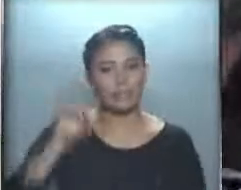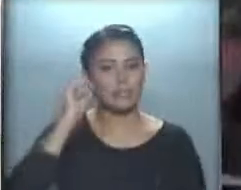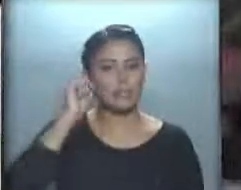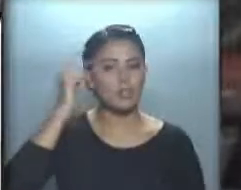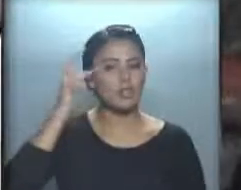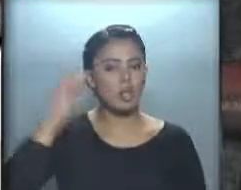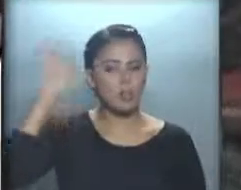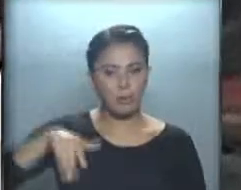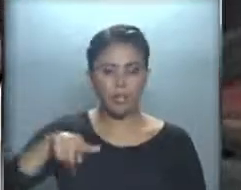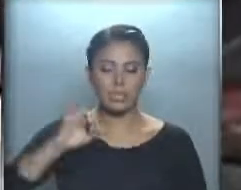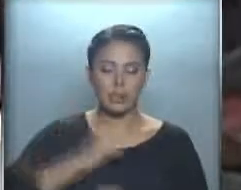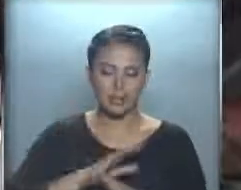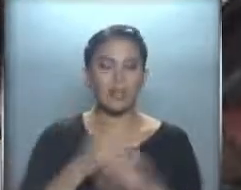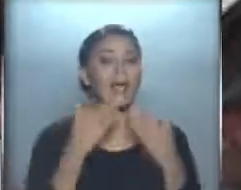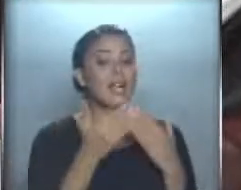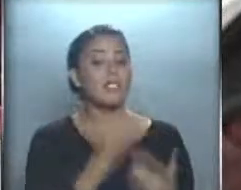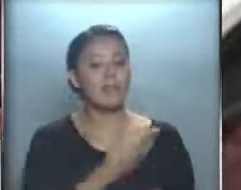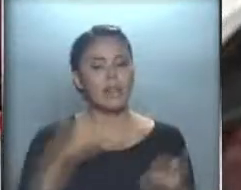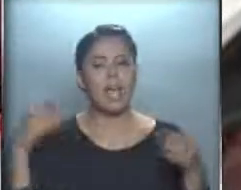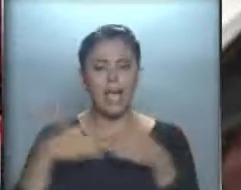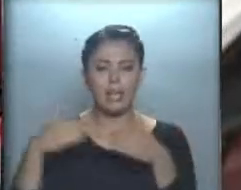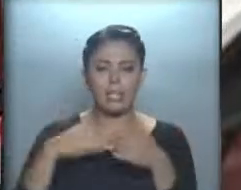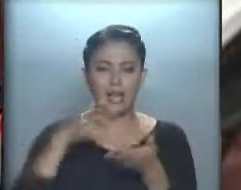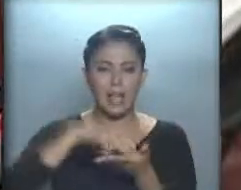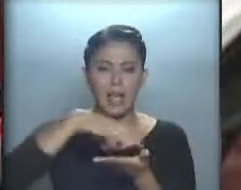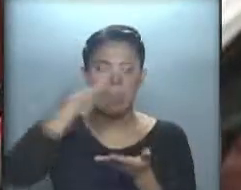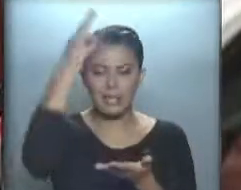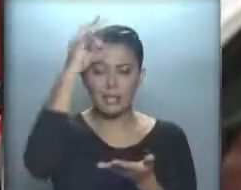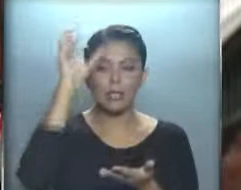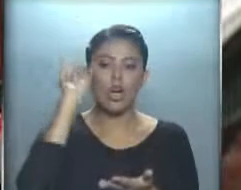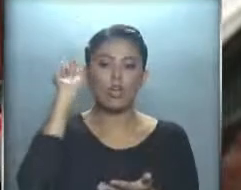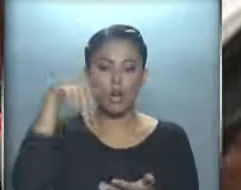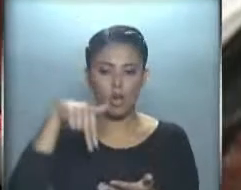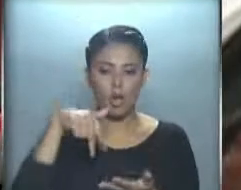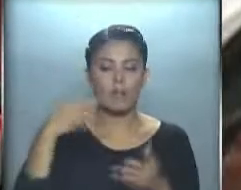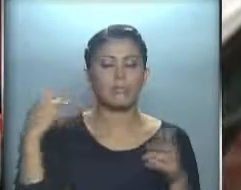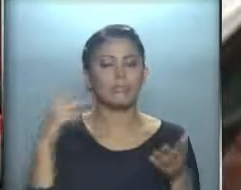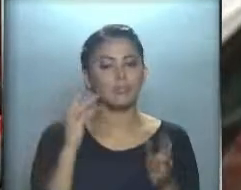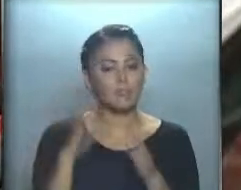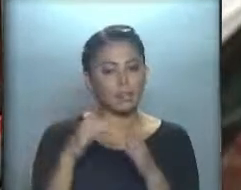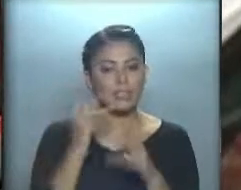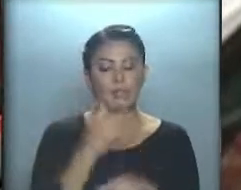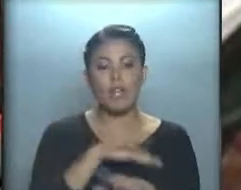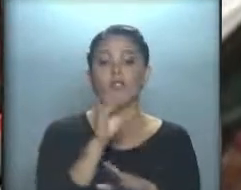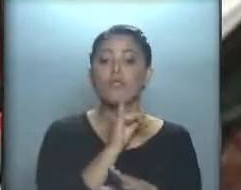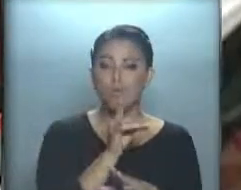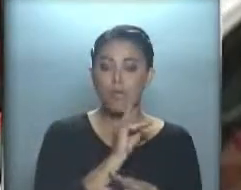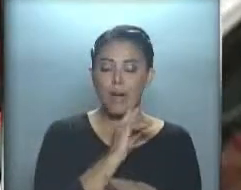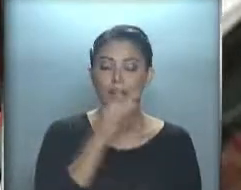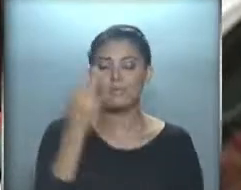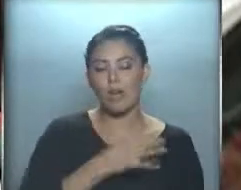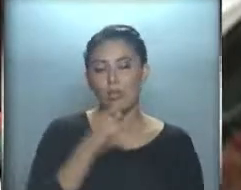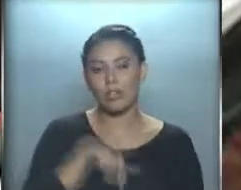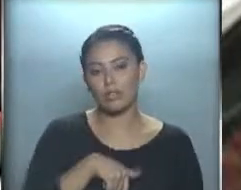18 años graciasfabian a es la esquina del teatro colon una esquina conflictiva porque tucumán seguramente